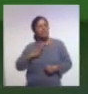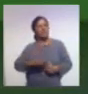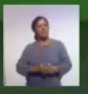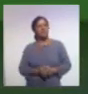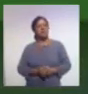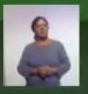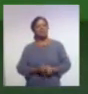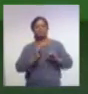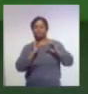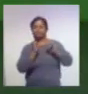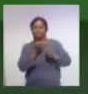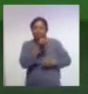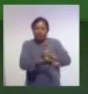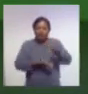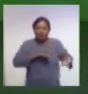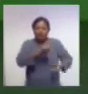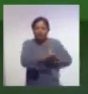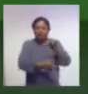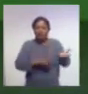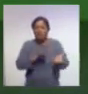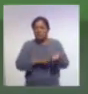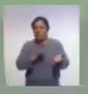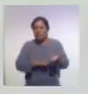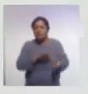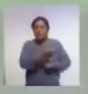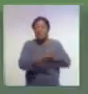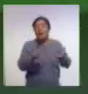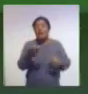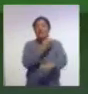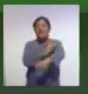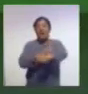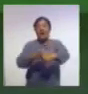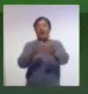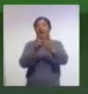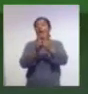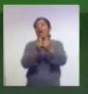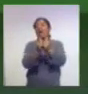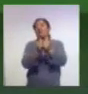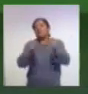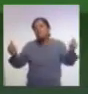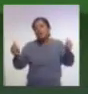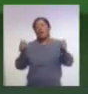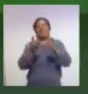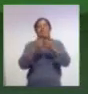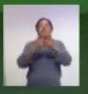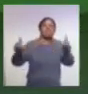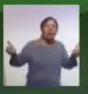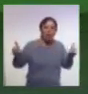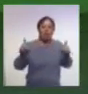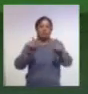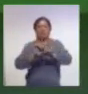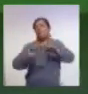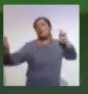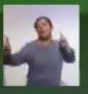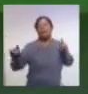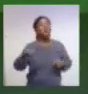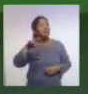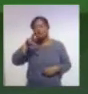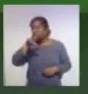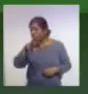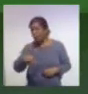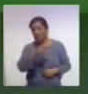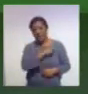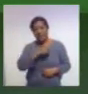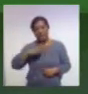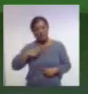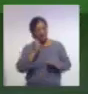principios a nuestros hijos, en que la familia no se desintegre. Nos interesa fortalecer a quien cuida y protege a un niño, porque el niño va a